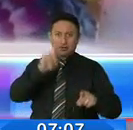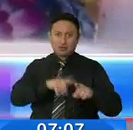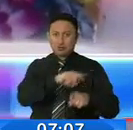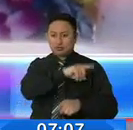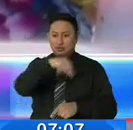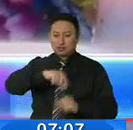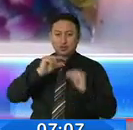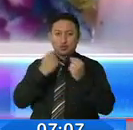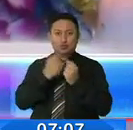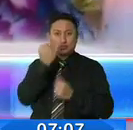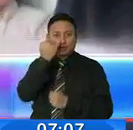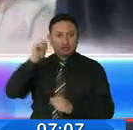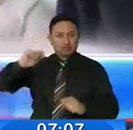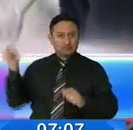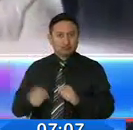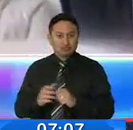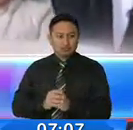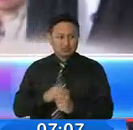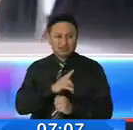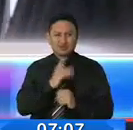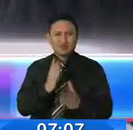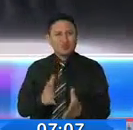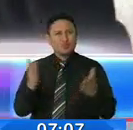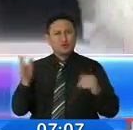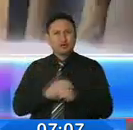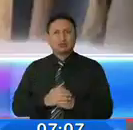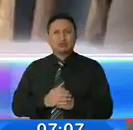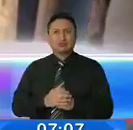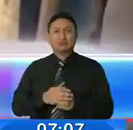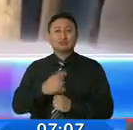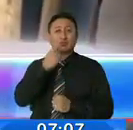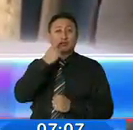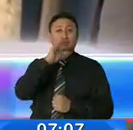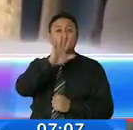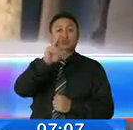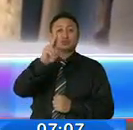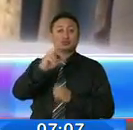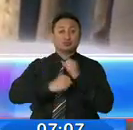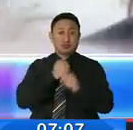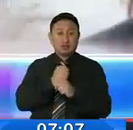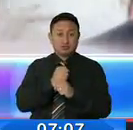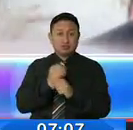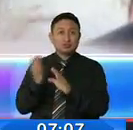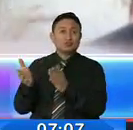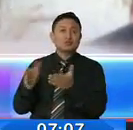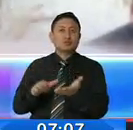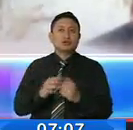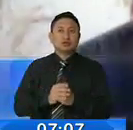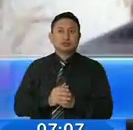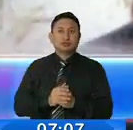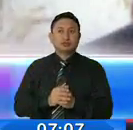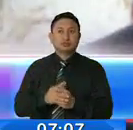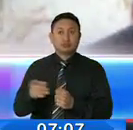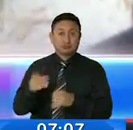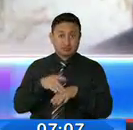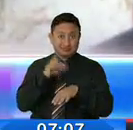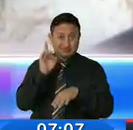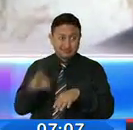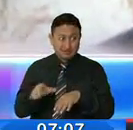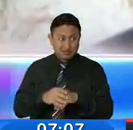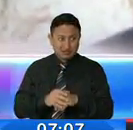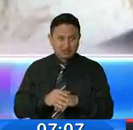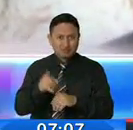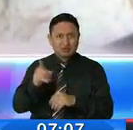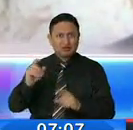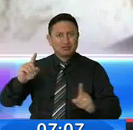justicia indígena. Dicen que hubo excesos y el hombre de 52 años murió. Que esto no se quede así, que nadie sea